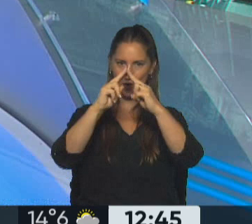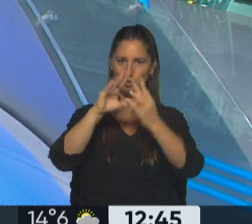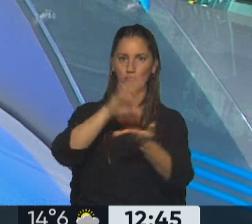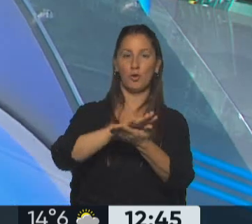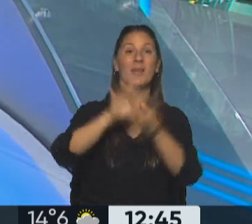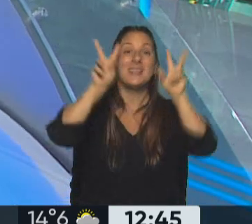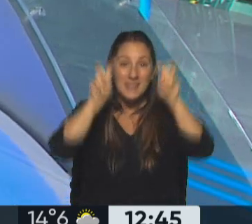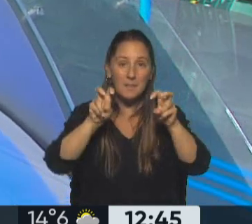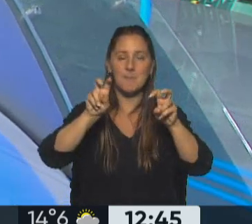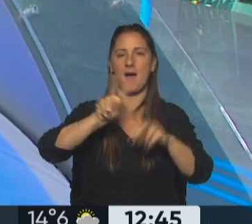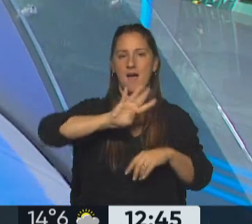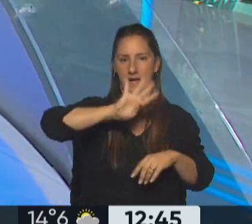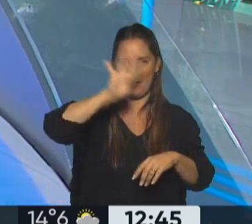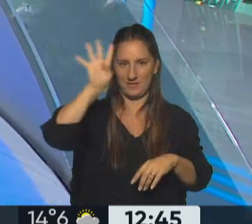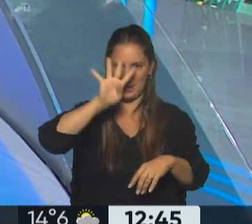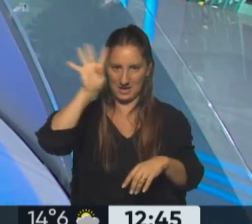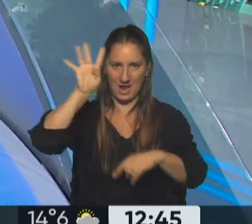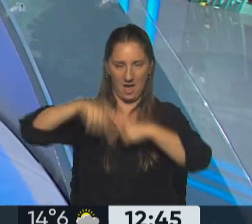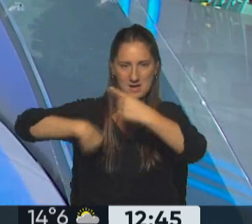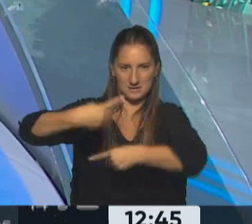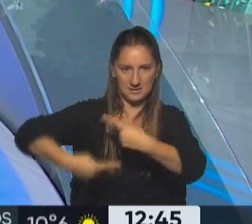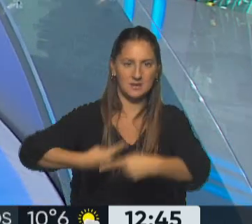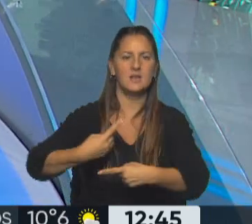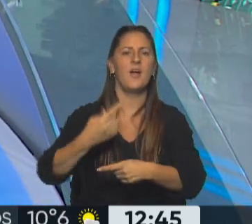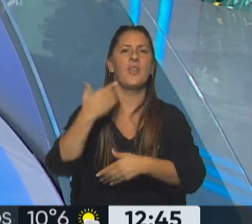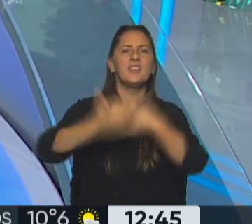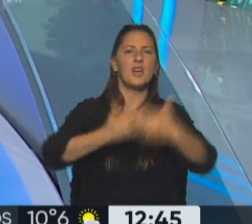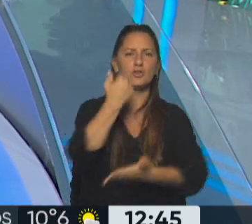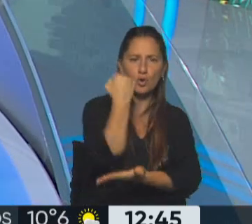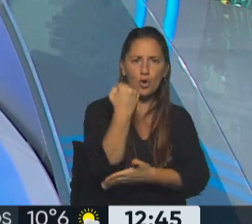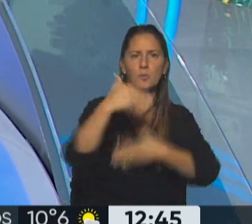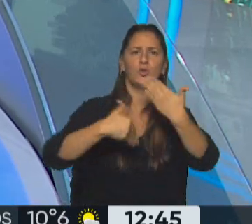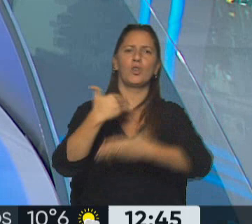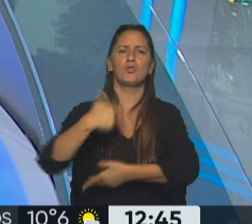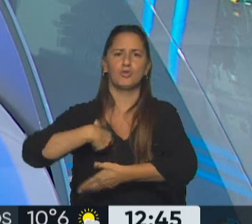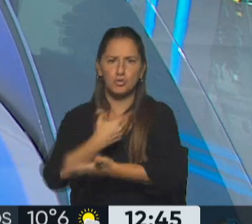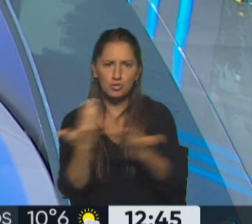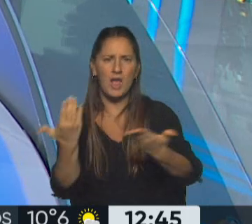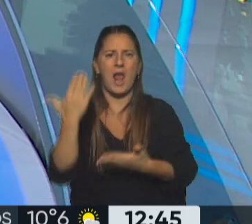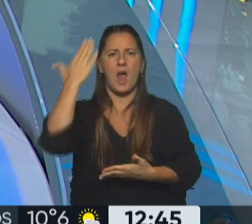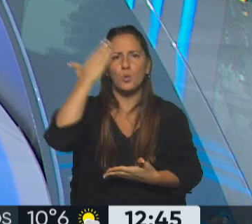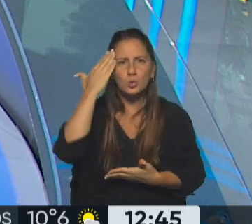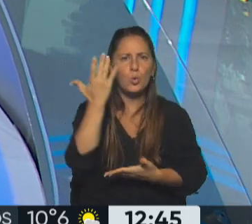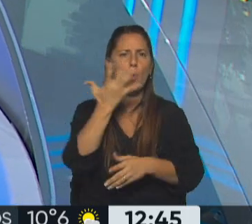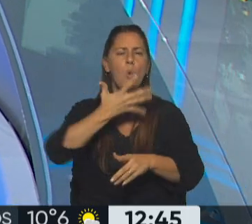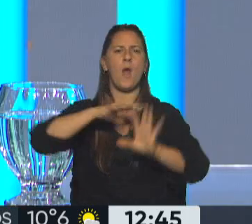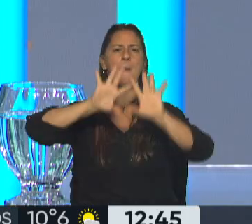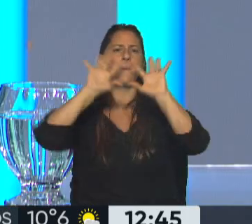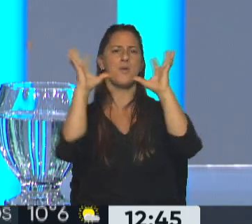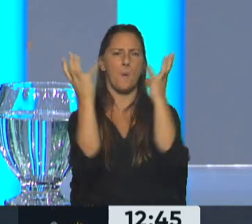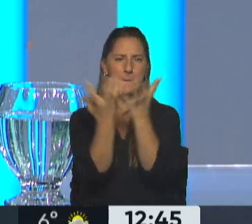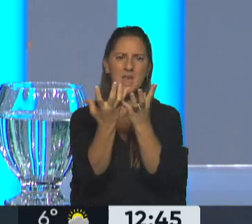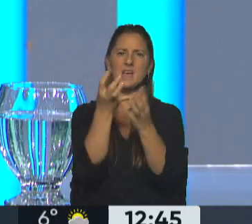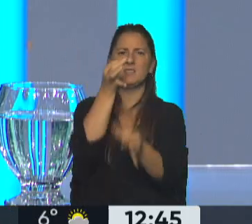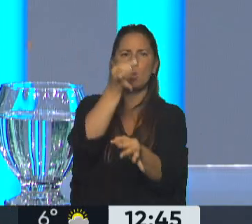cuestiones indígenas que tiene que ver precisamente con el desarrollo económico y social, con la cultura, con el medio ambiente, con la educación,